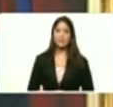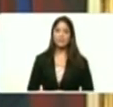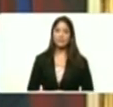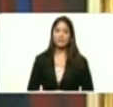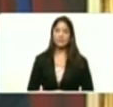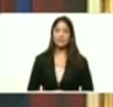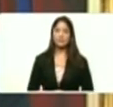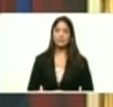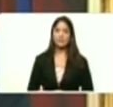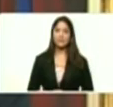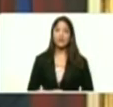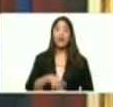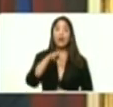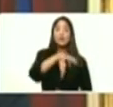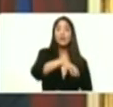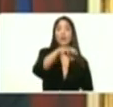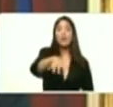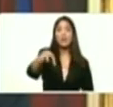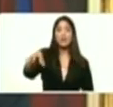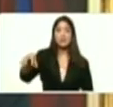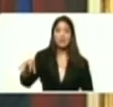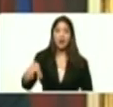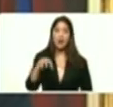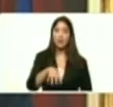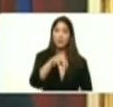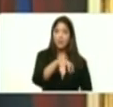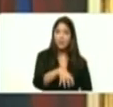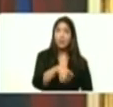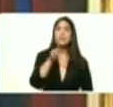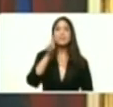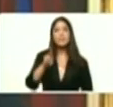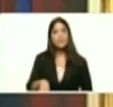a nivel estadal y a nivel